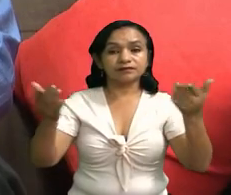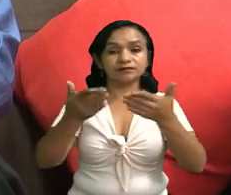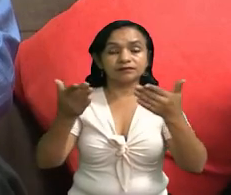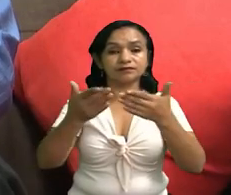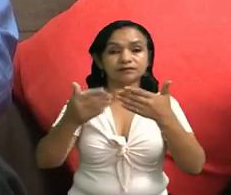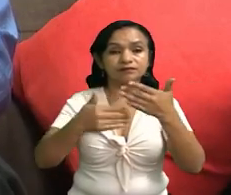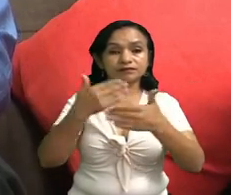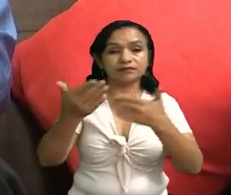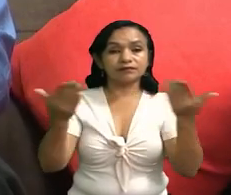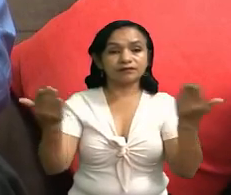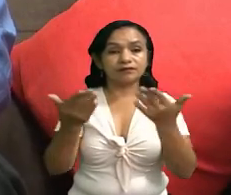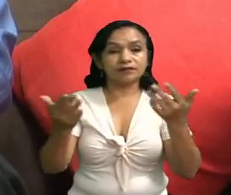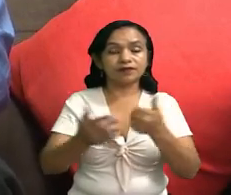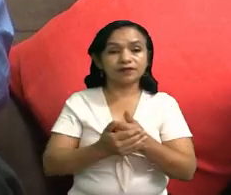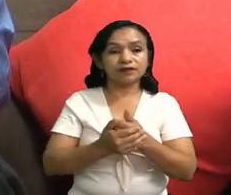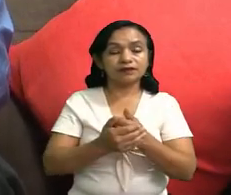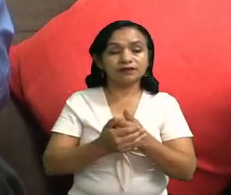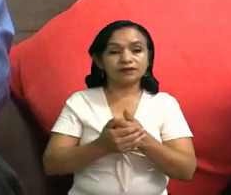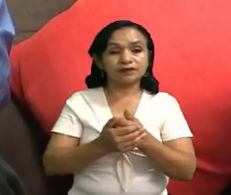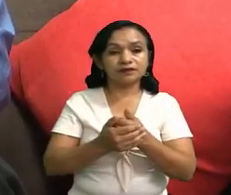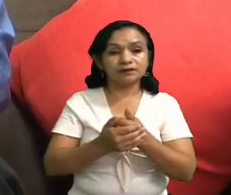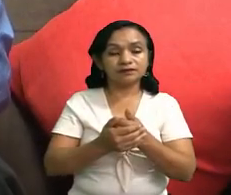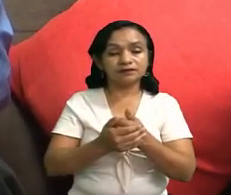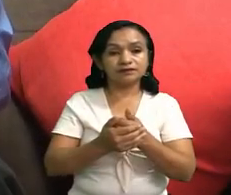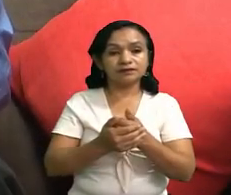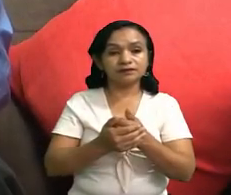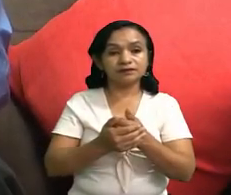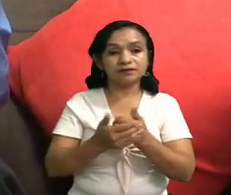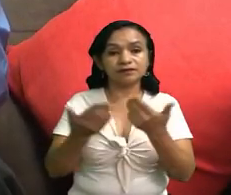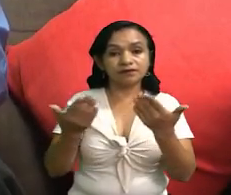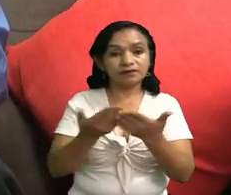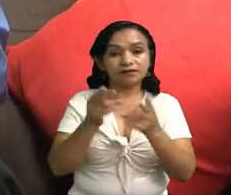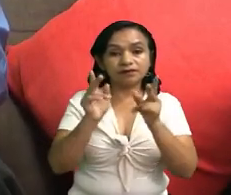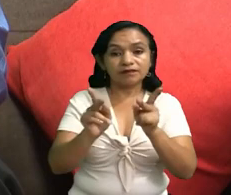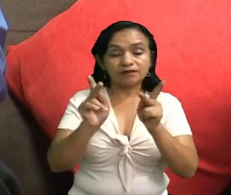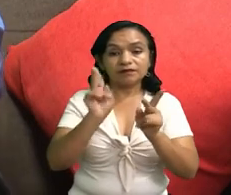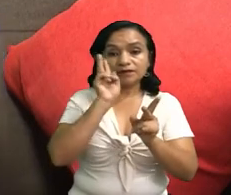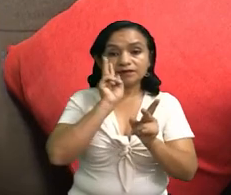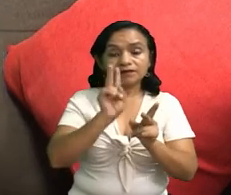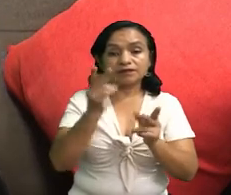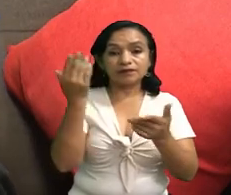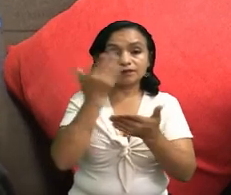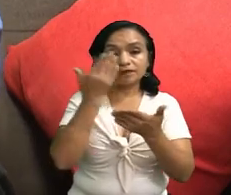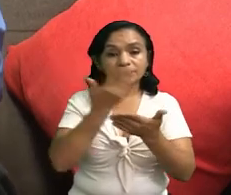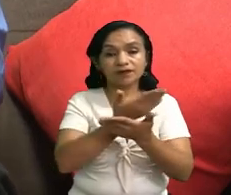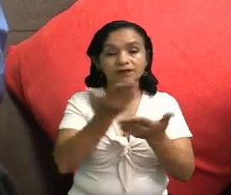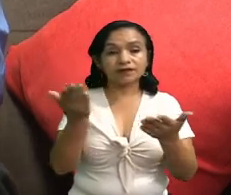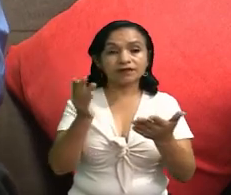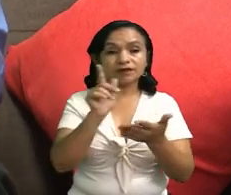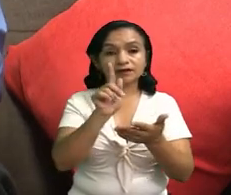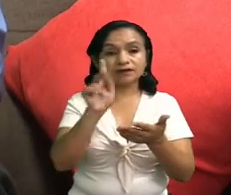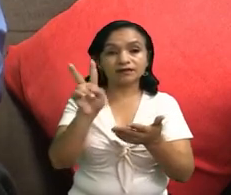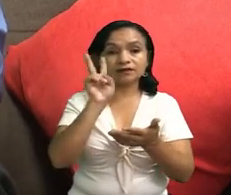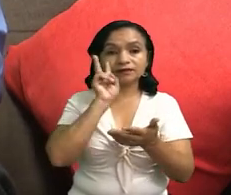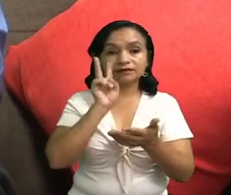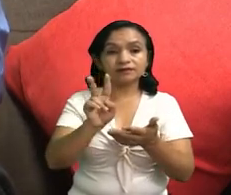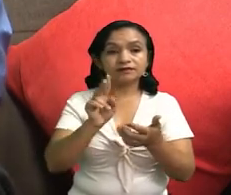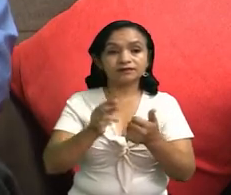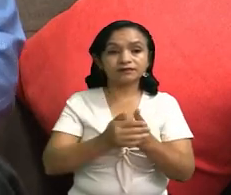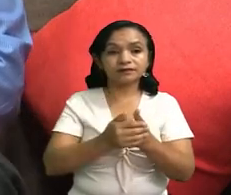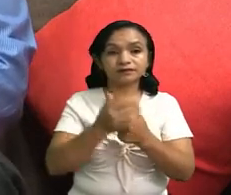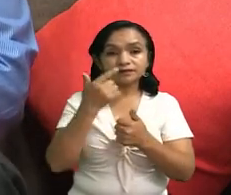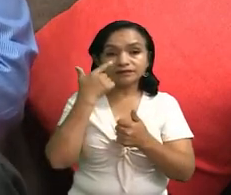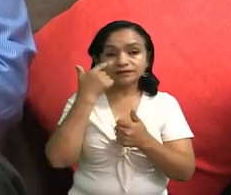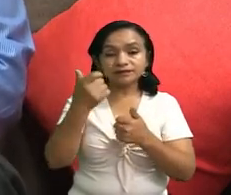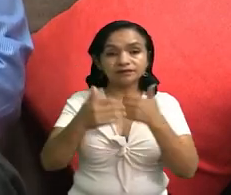muy interesantes a partir de esas oportunidades para nuestra televidente, nuestra audiencia, pues conocer un poquito